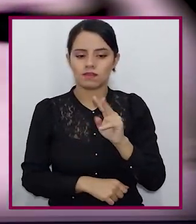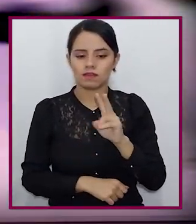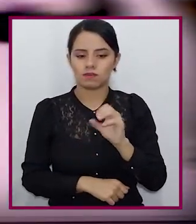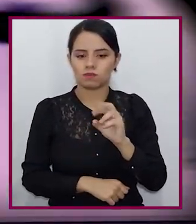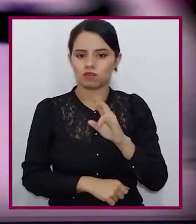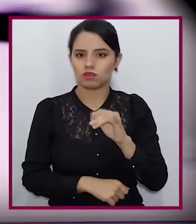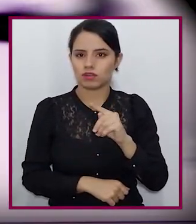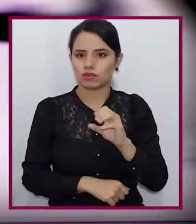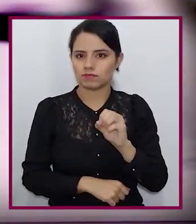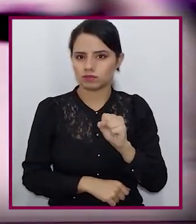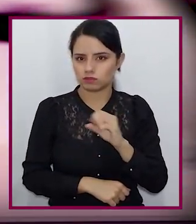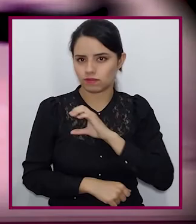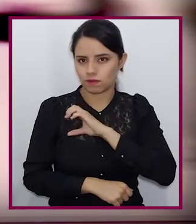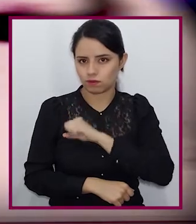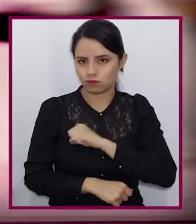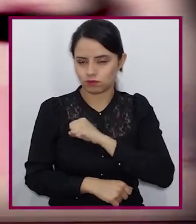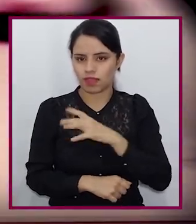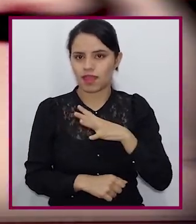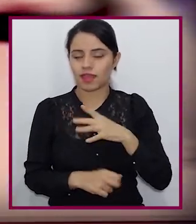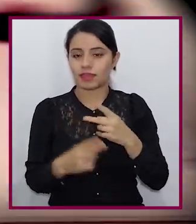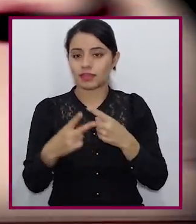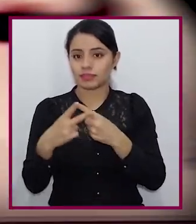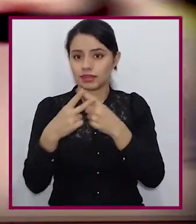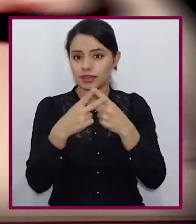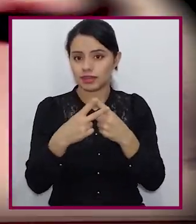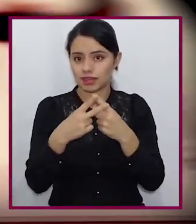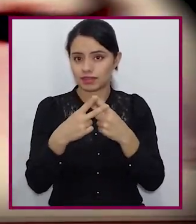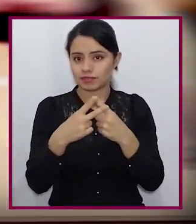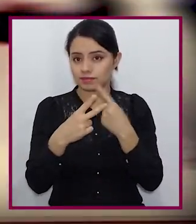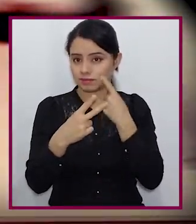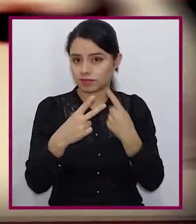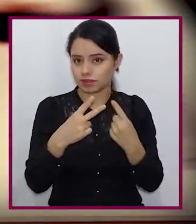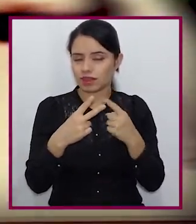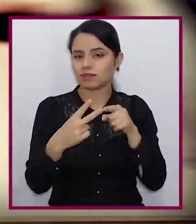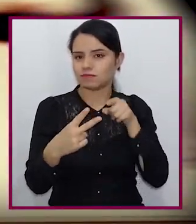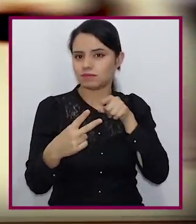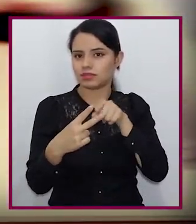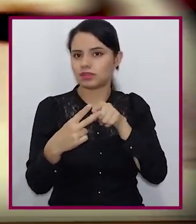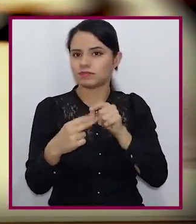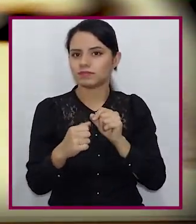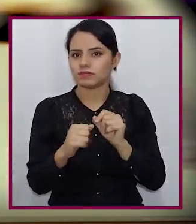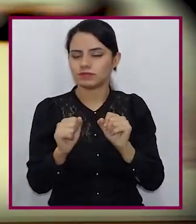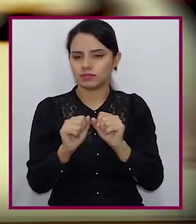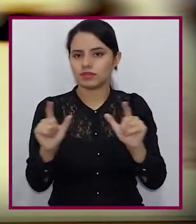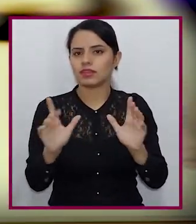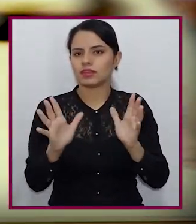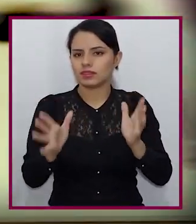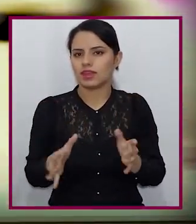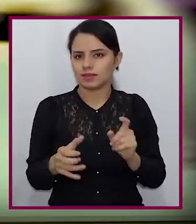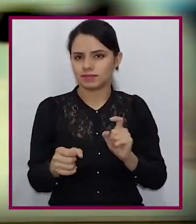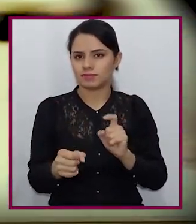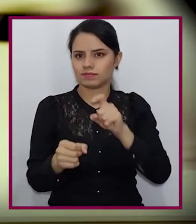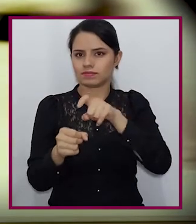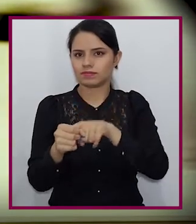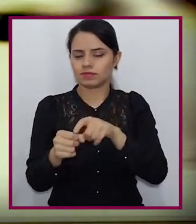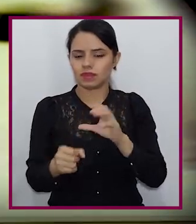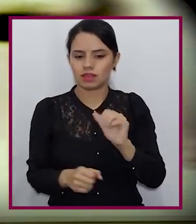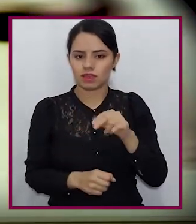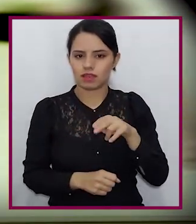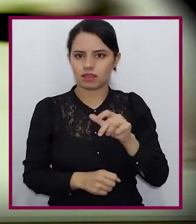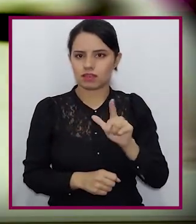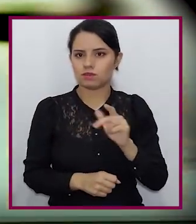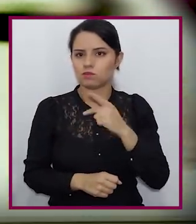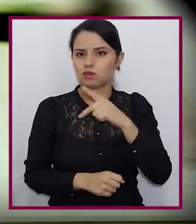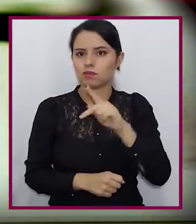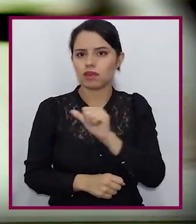con una pequeña estrellita que te aparece ahí y de esa manera ya estás suscrito a un canal de podcast con tu aplicación